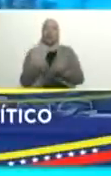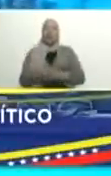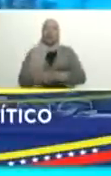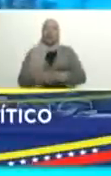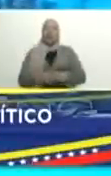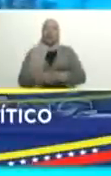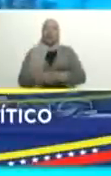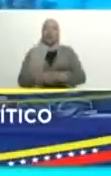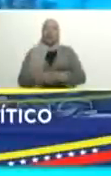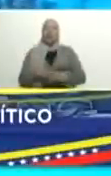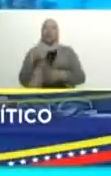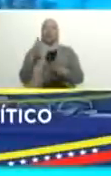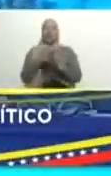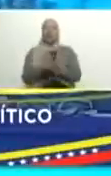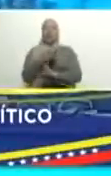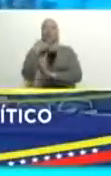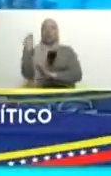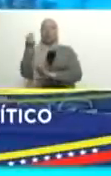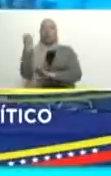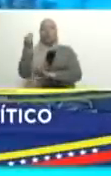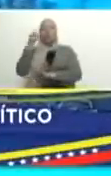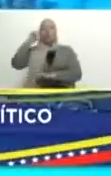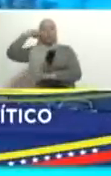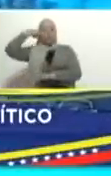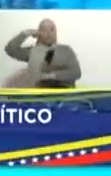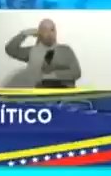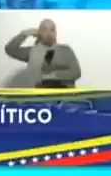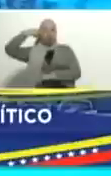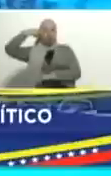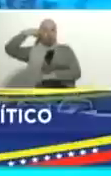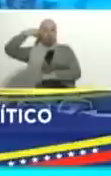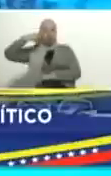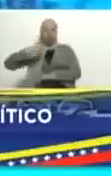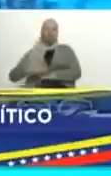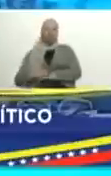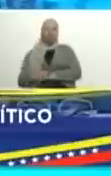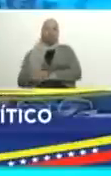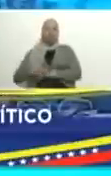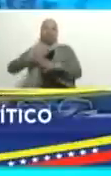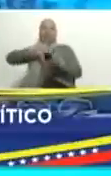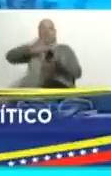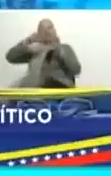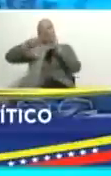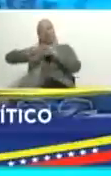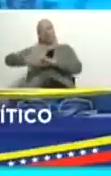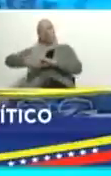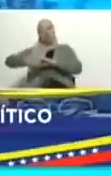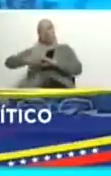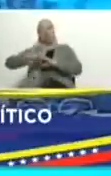Ah, cuando llegó aquí era un muchachito, Silvia, ¿te acuerdas? Ah, le cambiábamos el pañal.